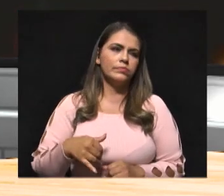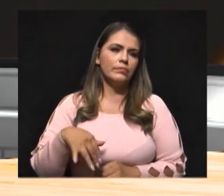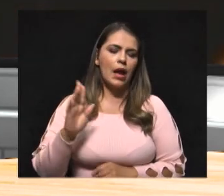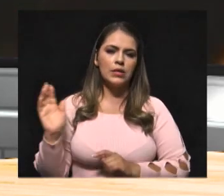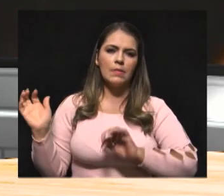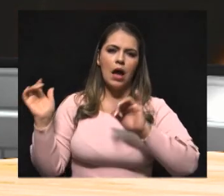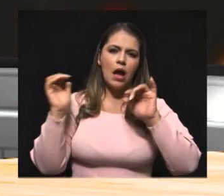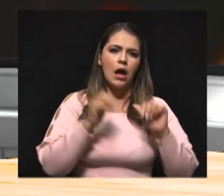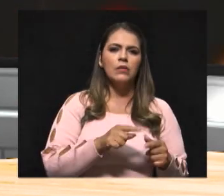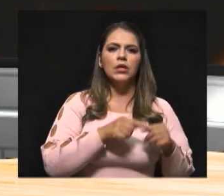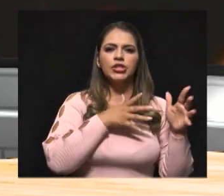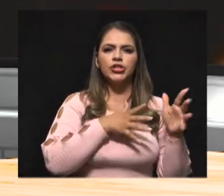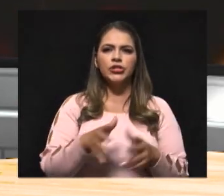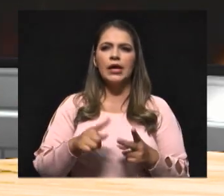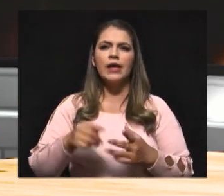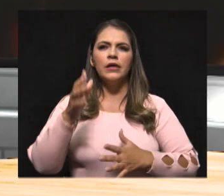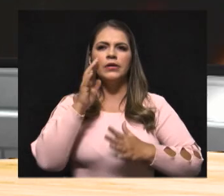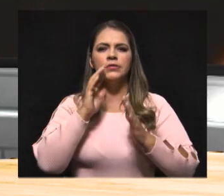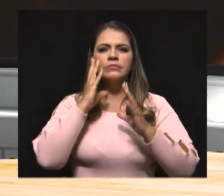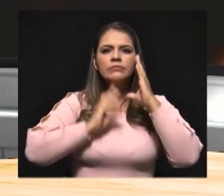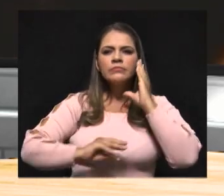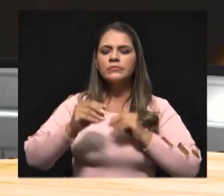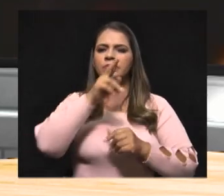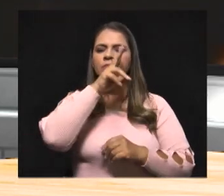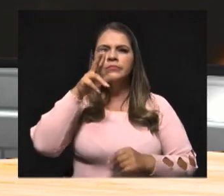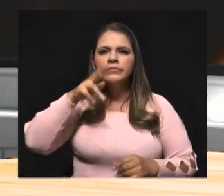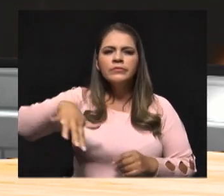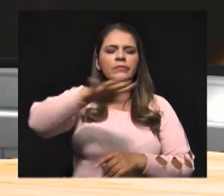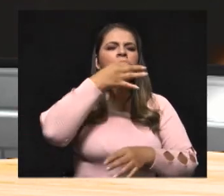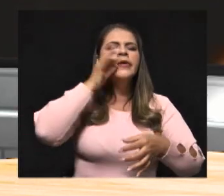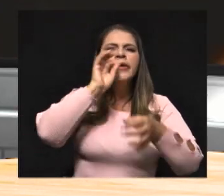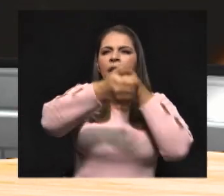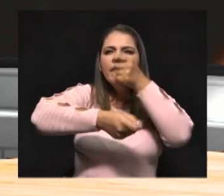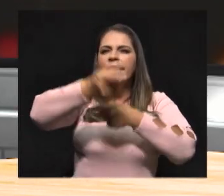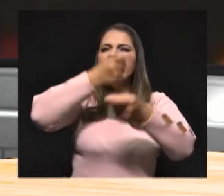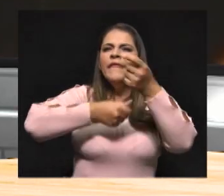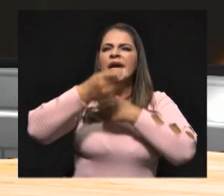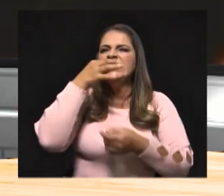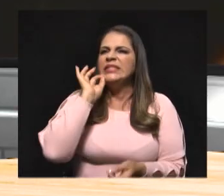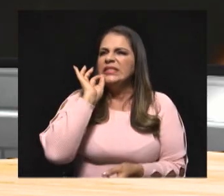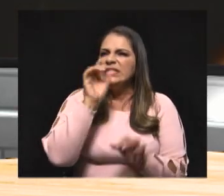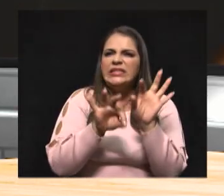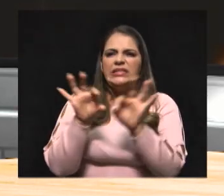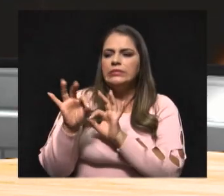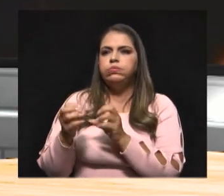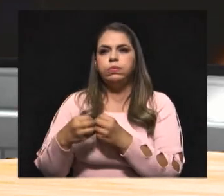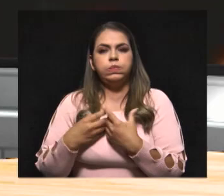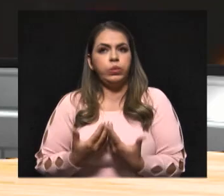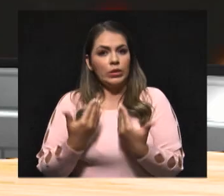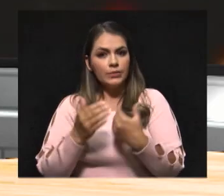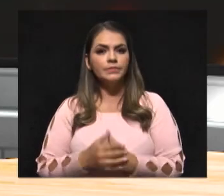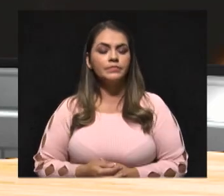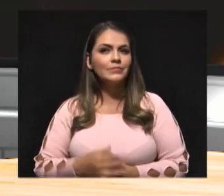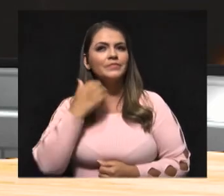recibido capacitación en la generación de experiencia las fincas cafeteras se han dado cuenta que tienen esa capacidad de explotación precisamente por lo que